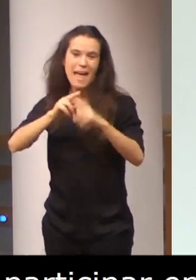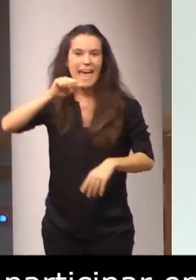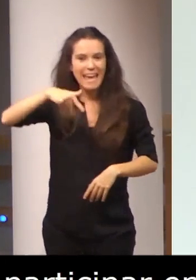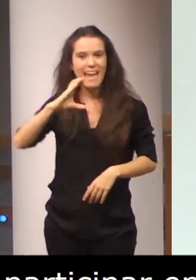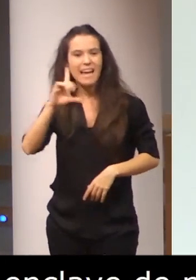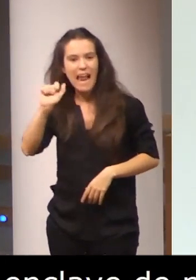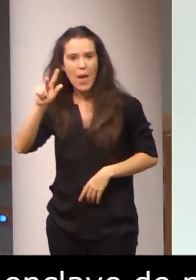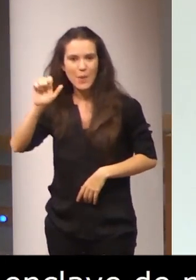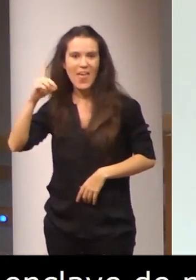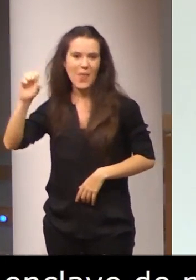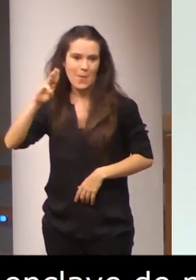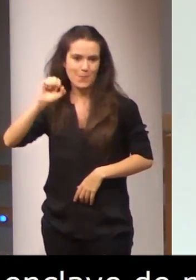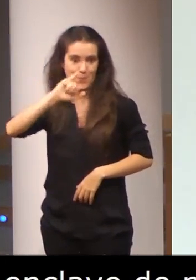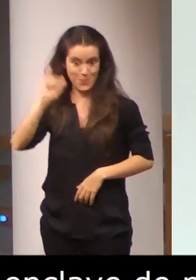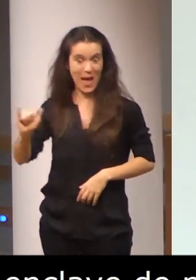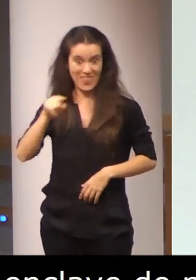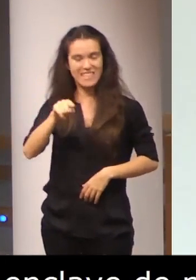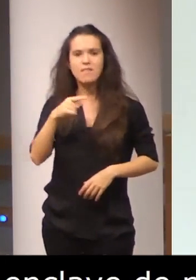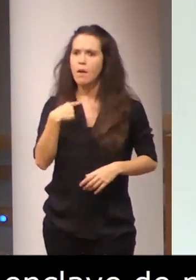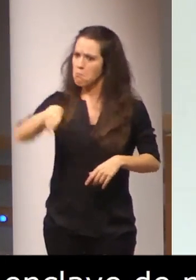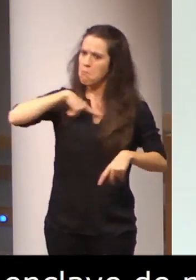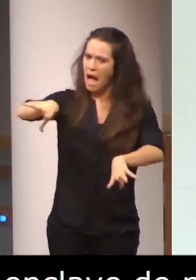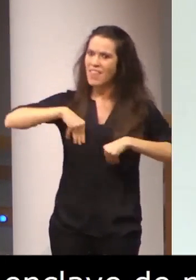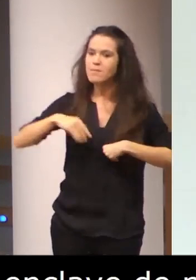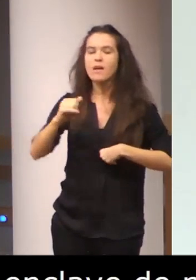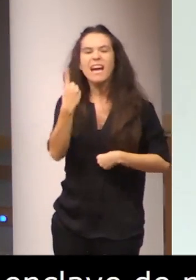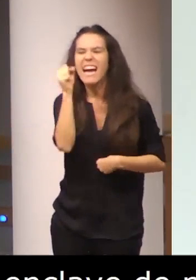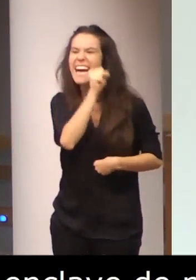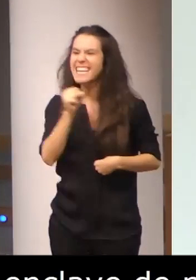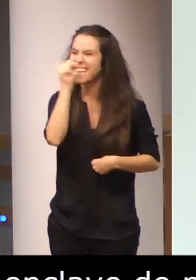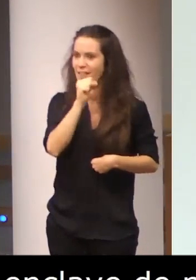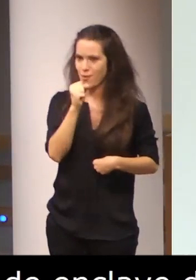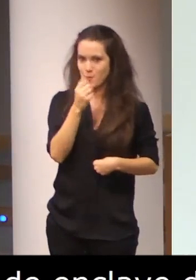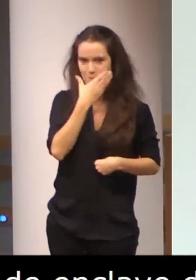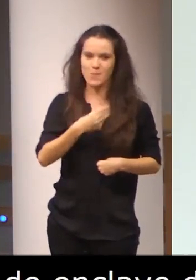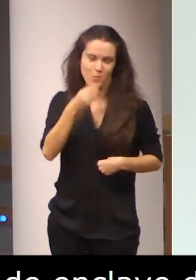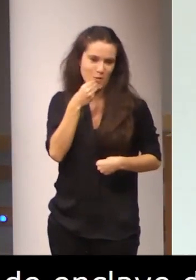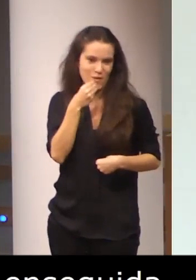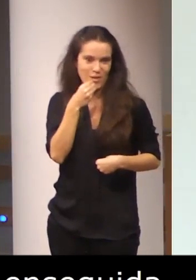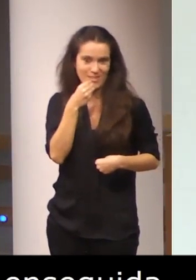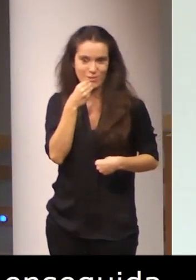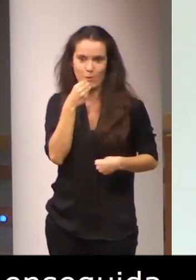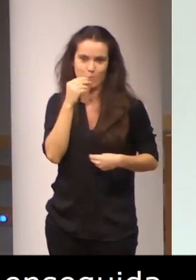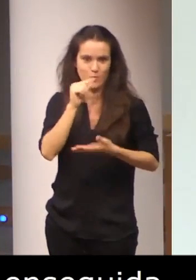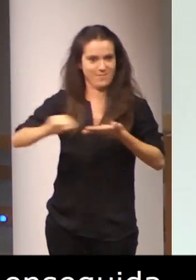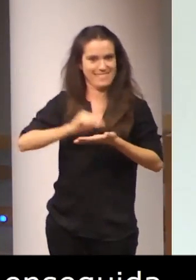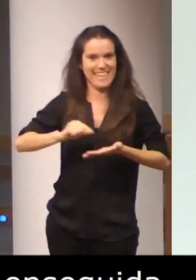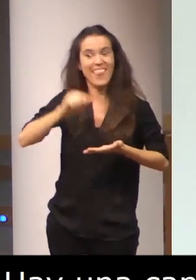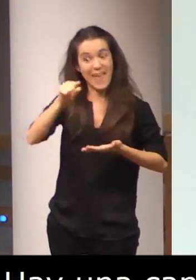ellos aceptaron enseguida. Entonces, hay una canción preciosa que compusieron para este proyecto